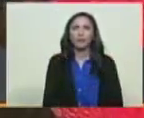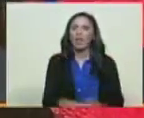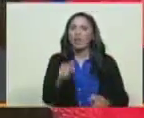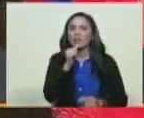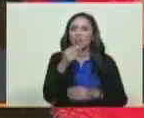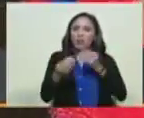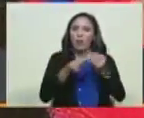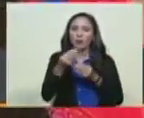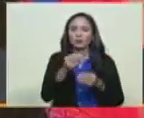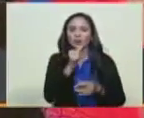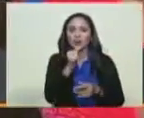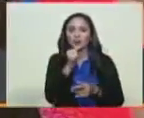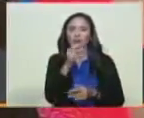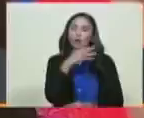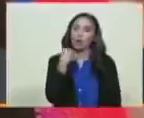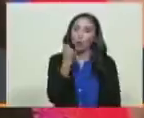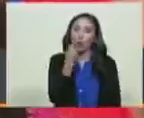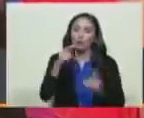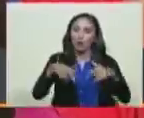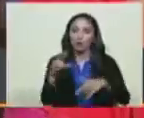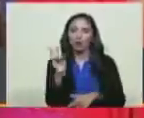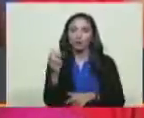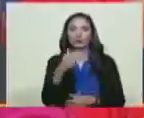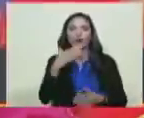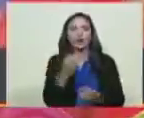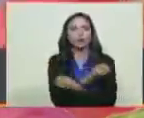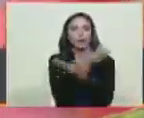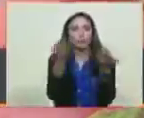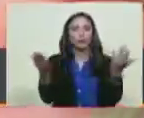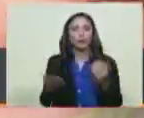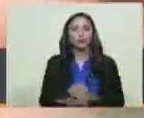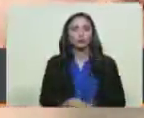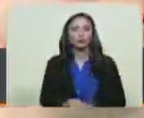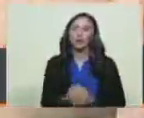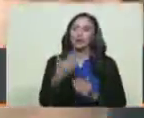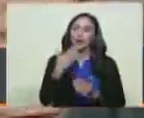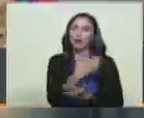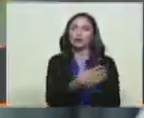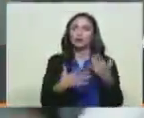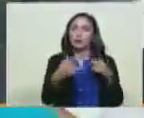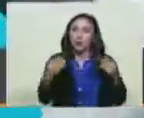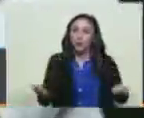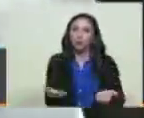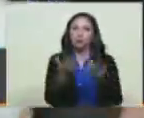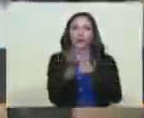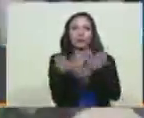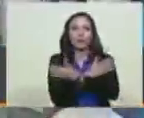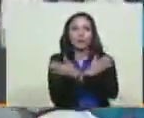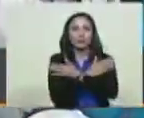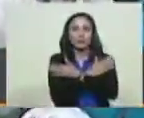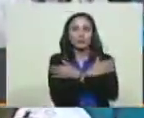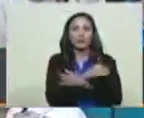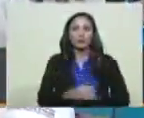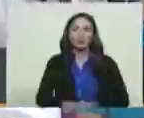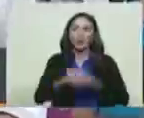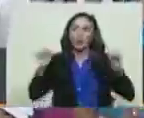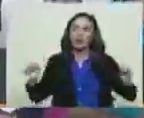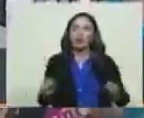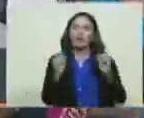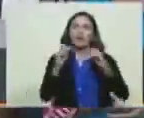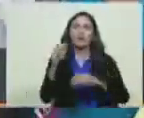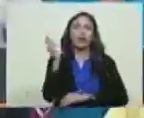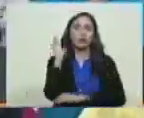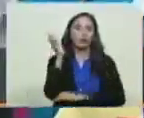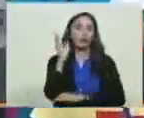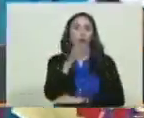hacer la juventud de venezuela muchas gracias muchachos sigan adelante felicitaciones que viva el tercer